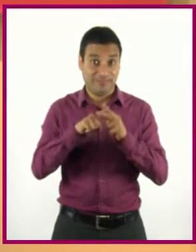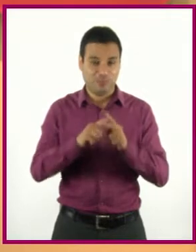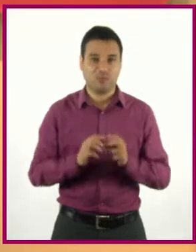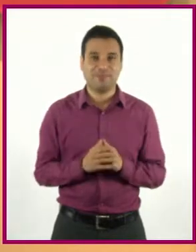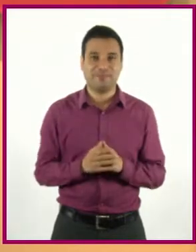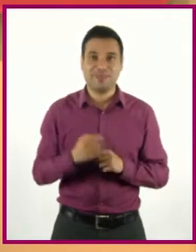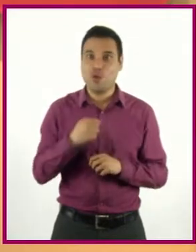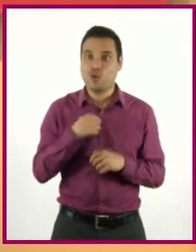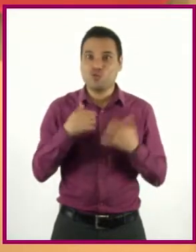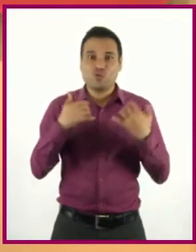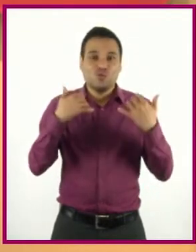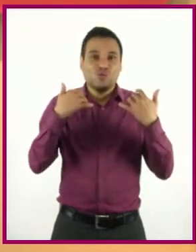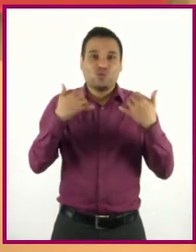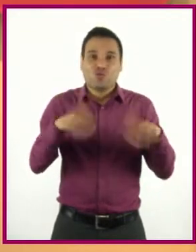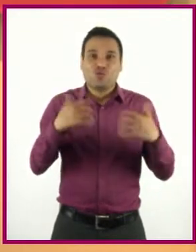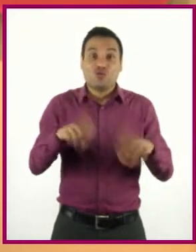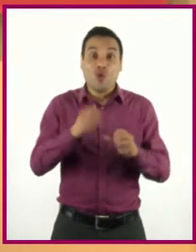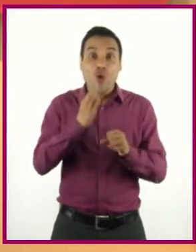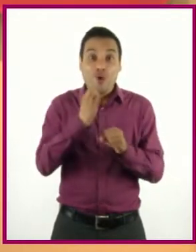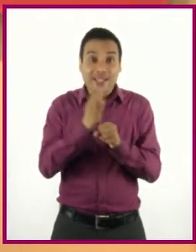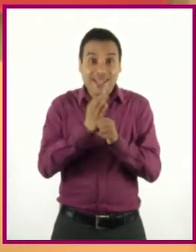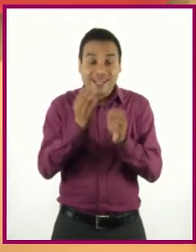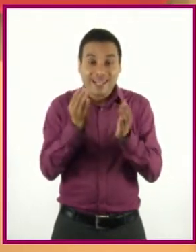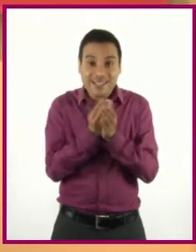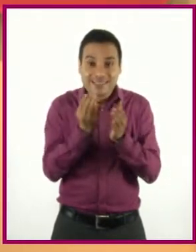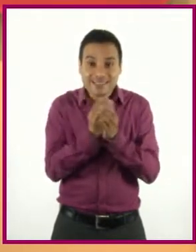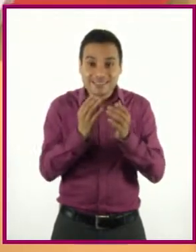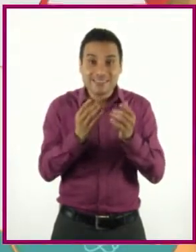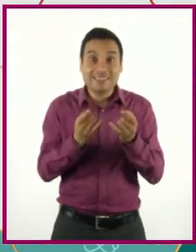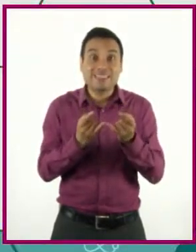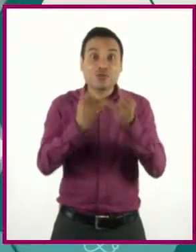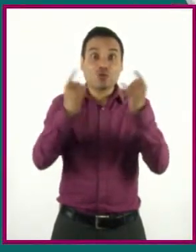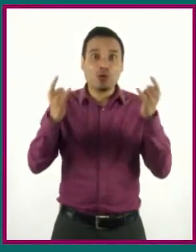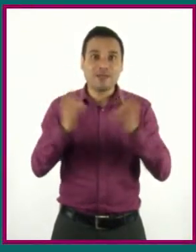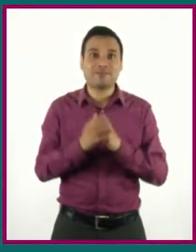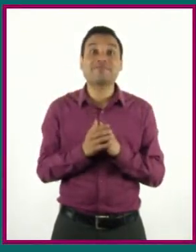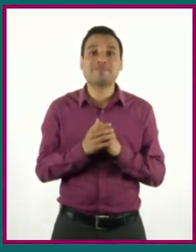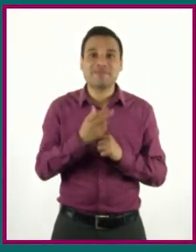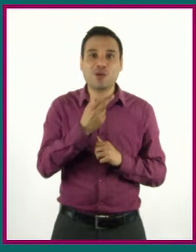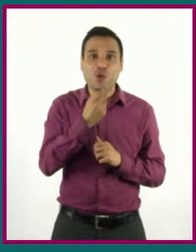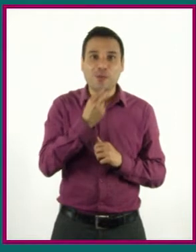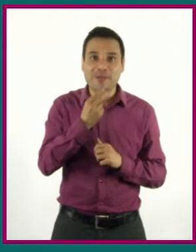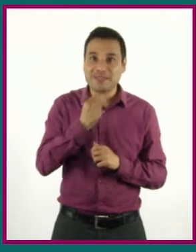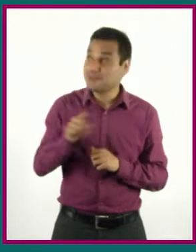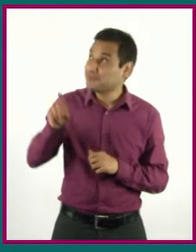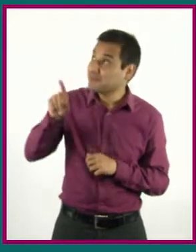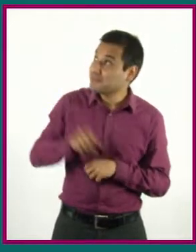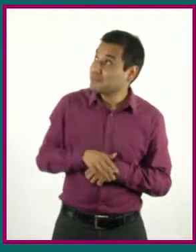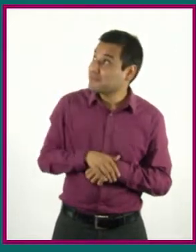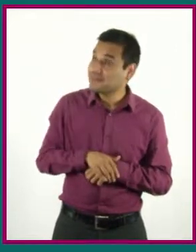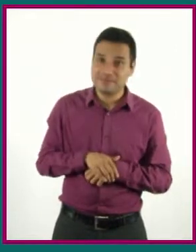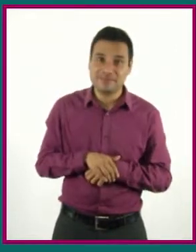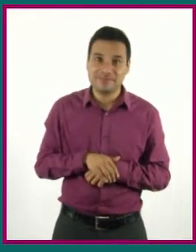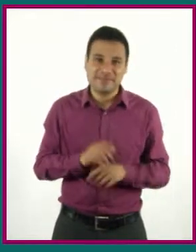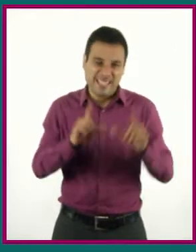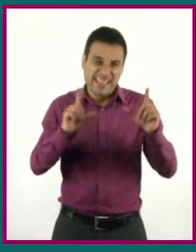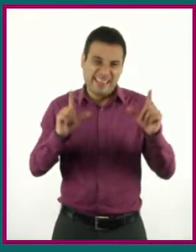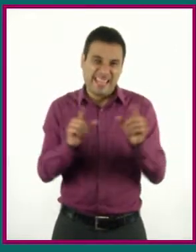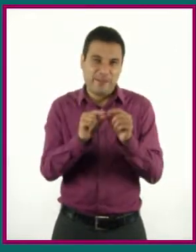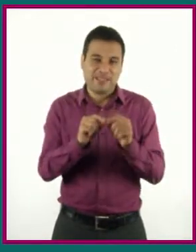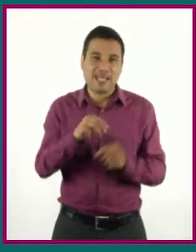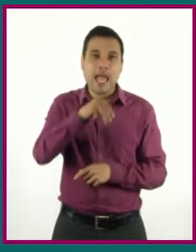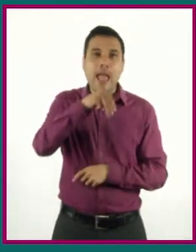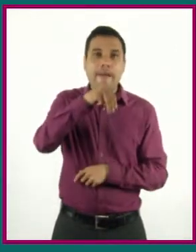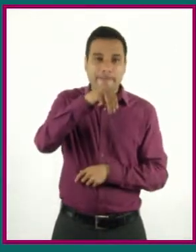Me emociona mucho que en esta sesión vayamos a hablar acerca de Marcos Moshinsky. Tengo entendido que fue un científico